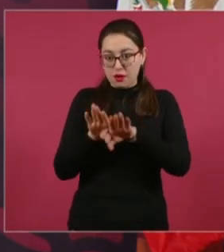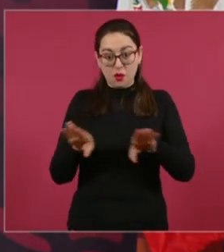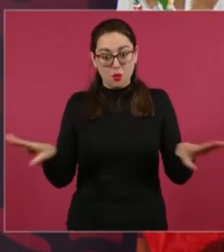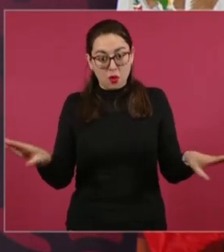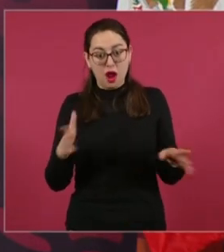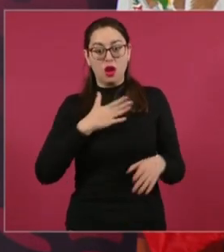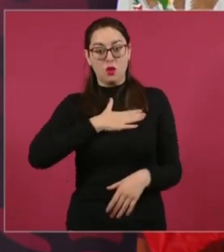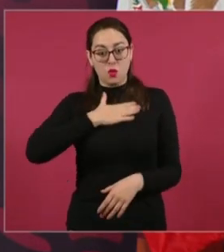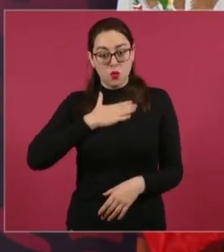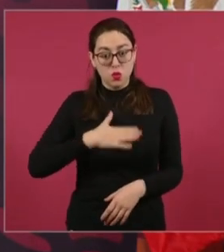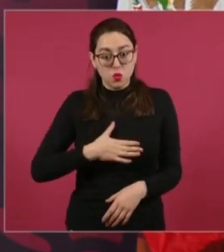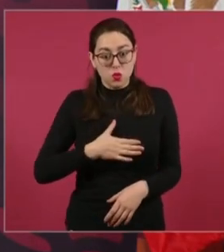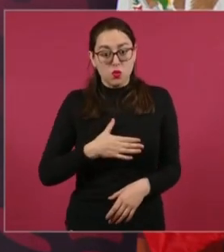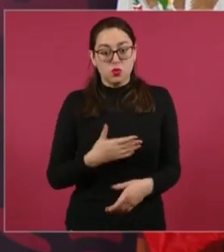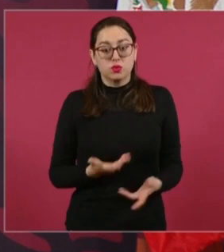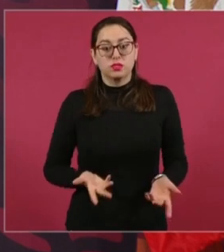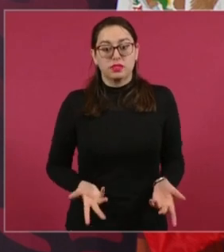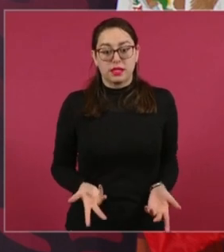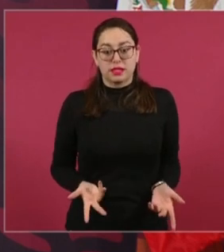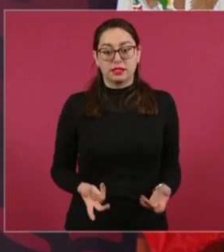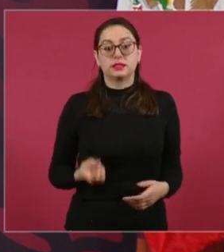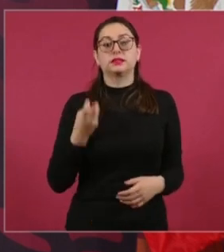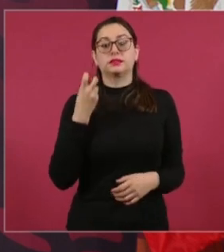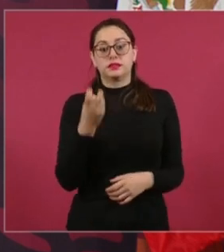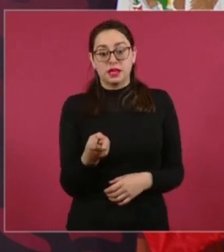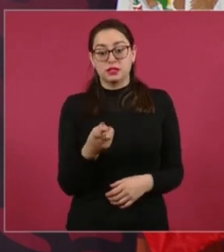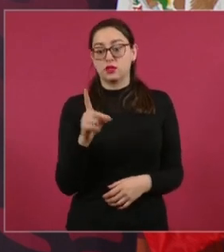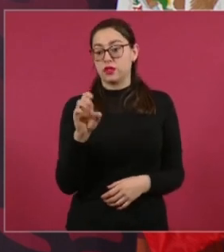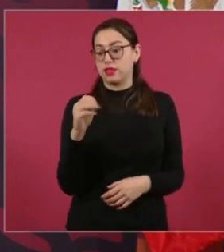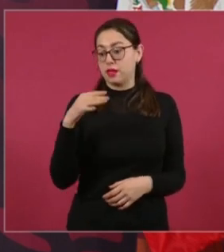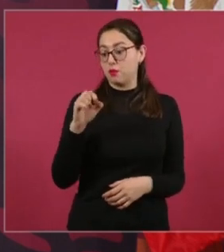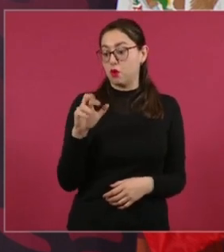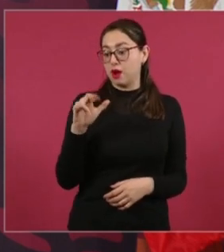si se le añade la justicia,